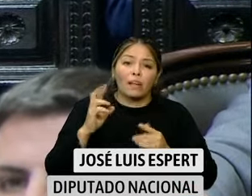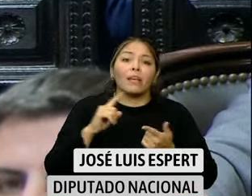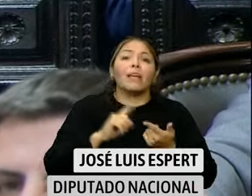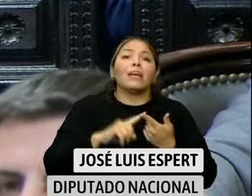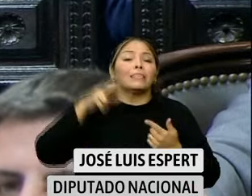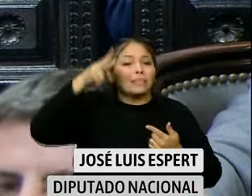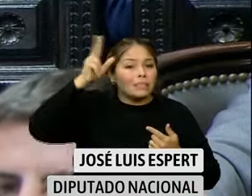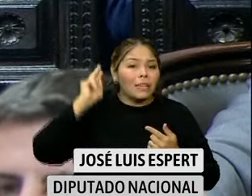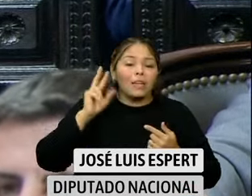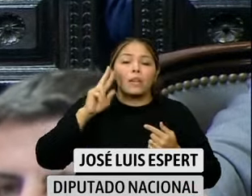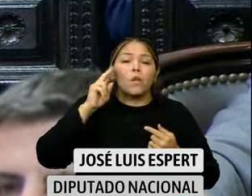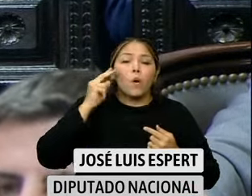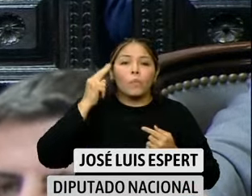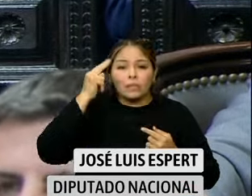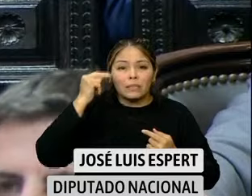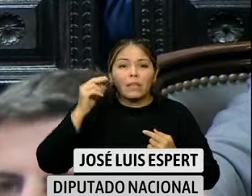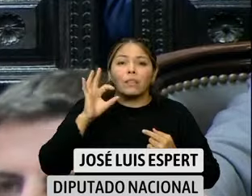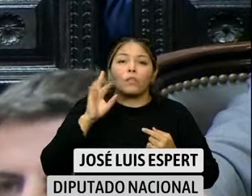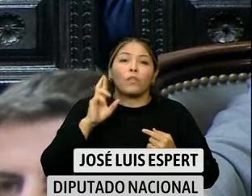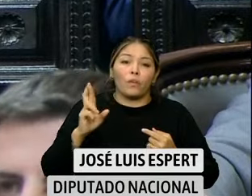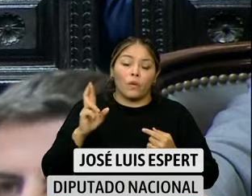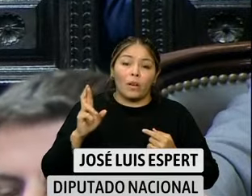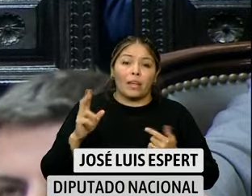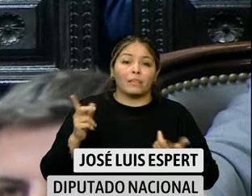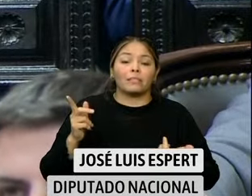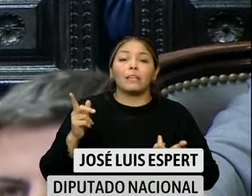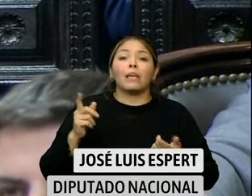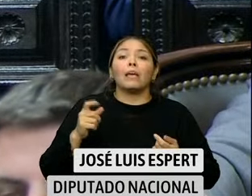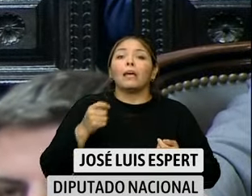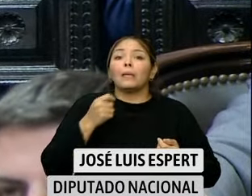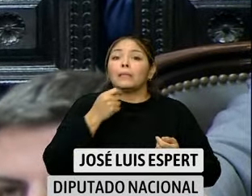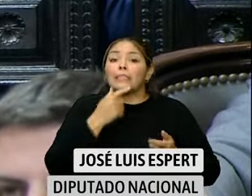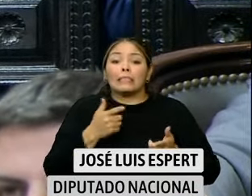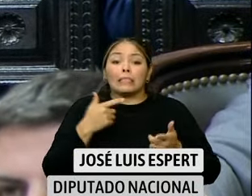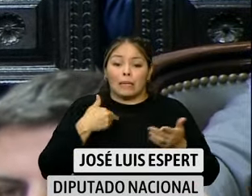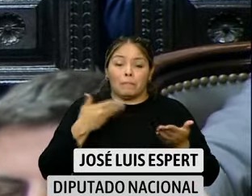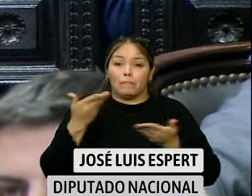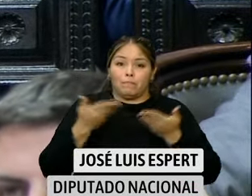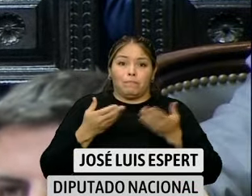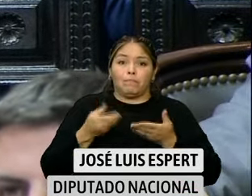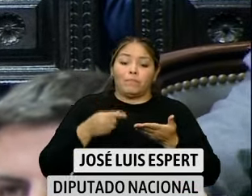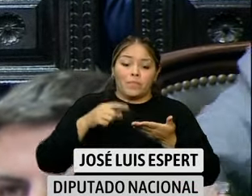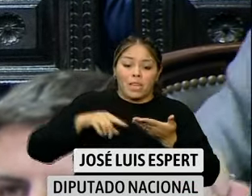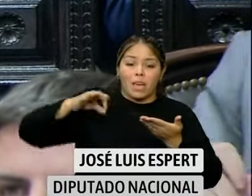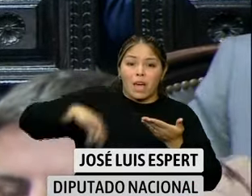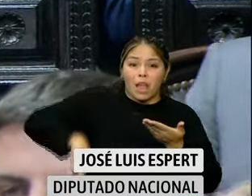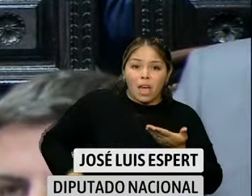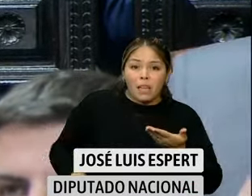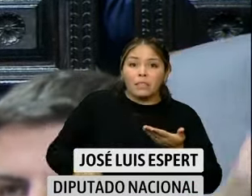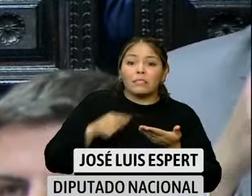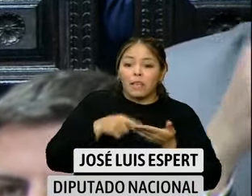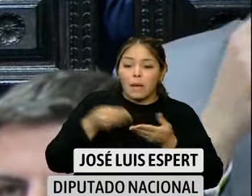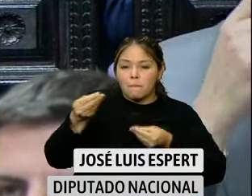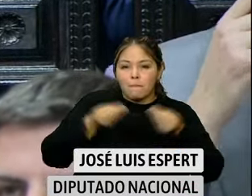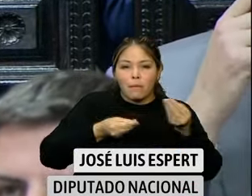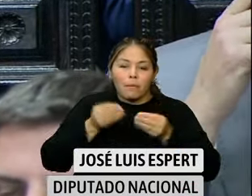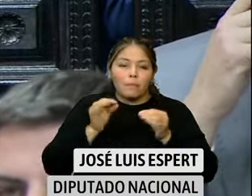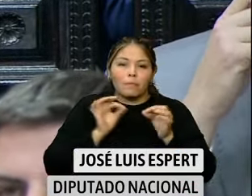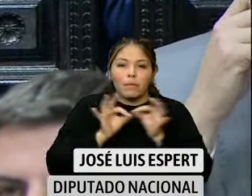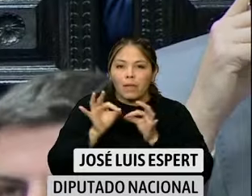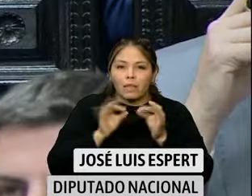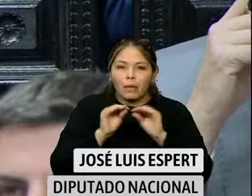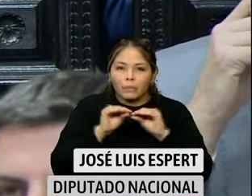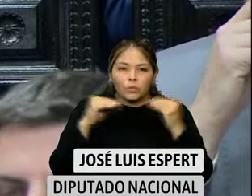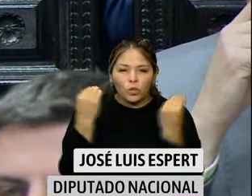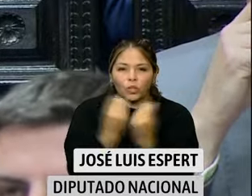d y si usáramos una medida más robusta del piso a partir del cual se paga ganancias que es medirlo en número de